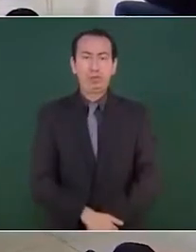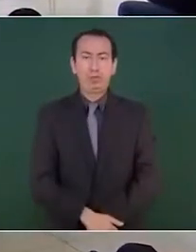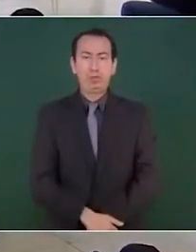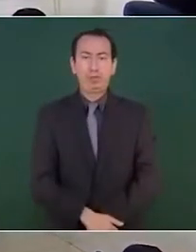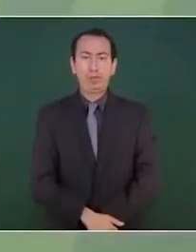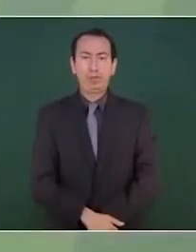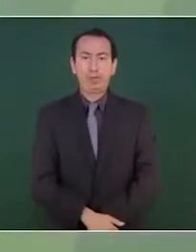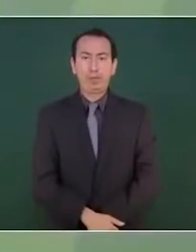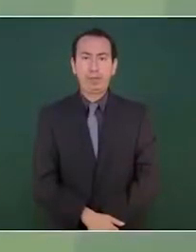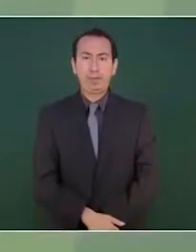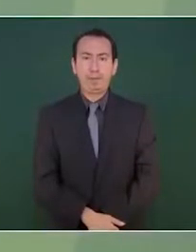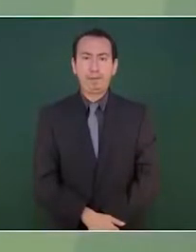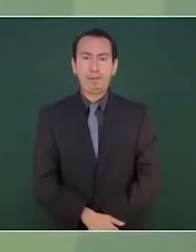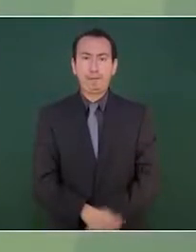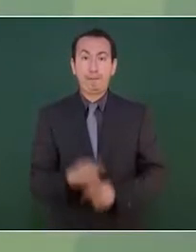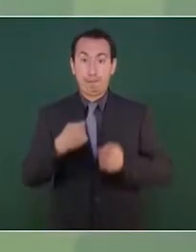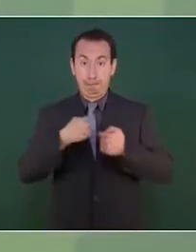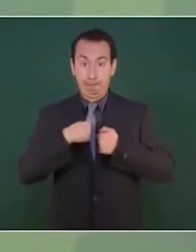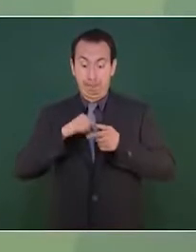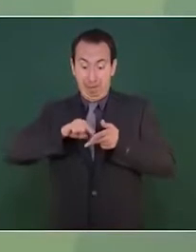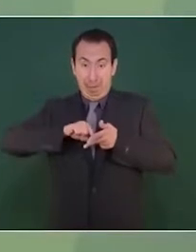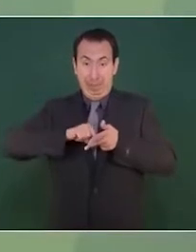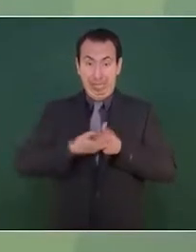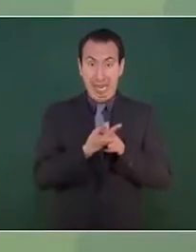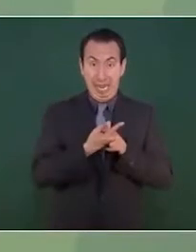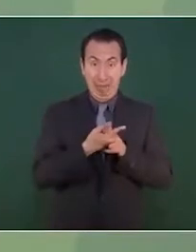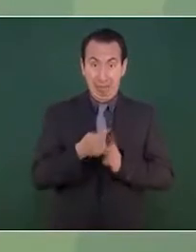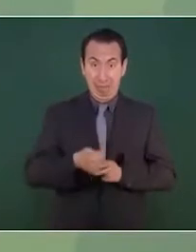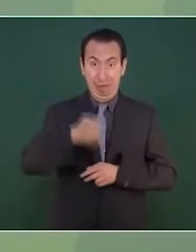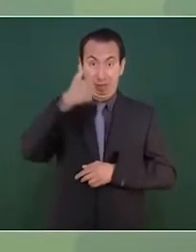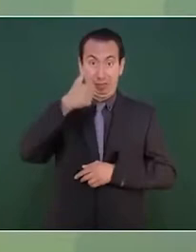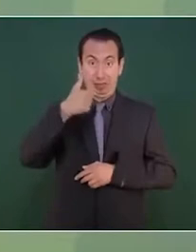Desde que llegamos al gobierno dijimos que